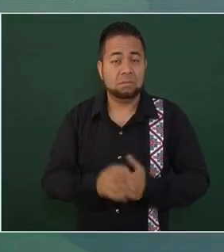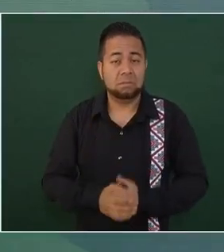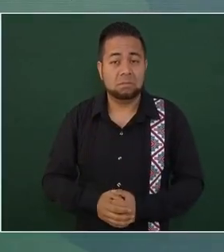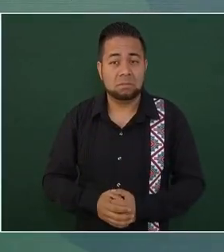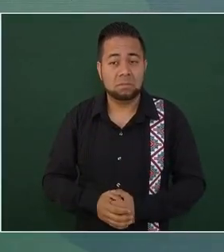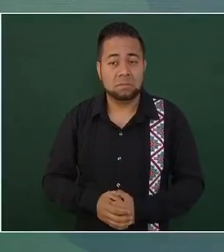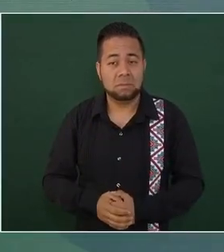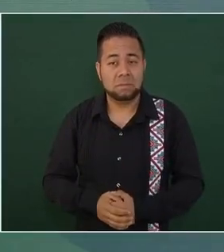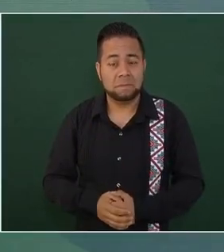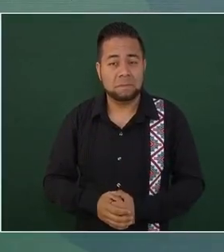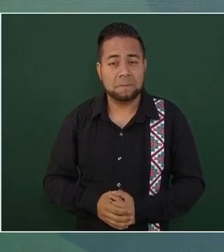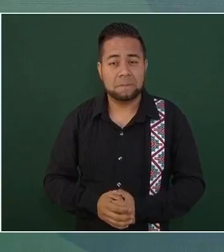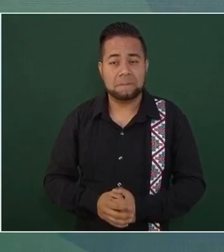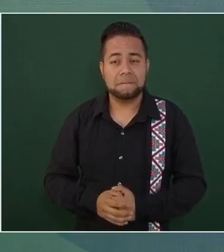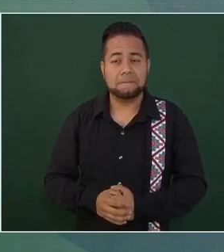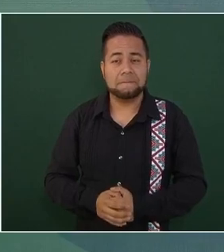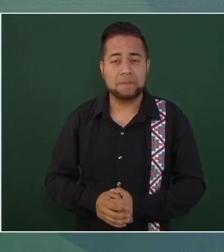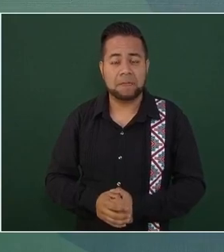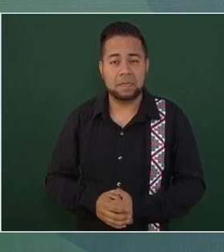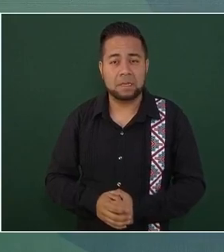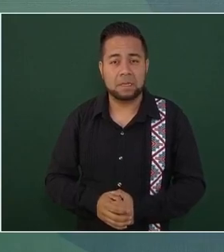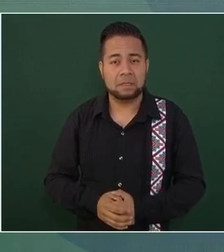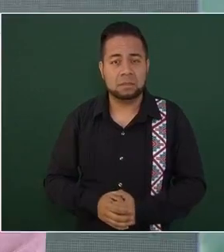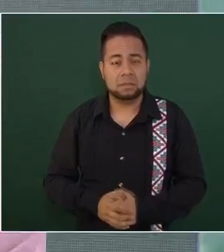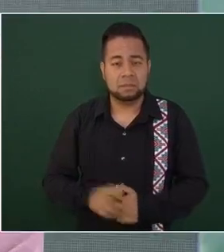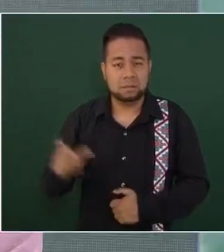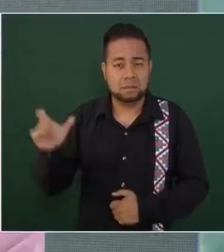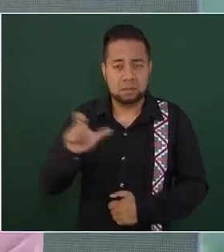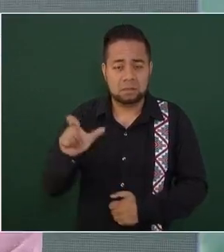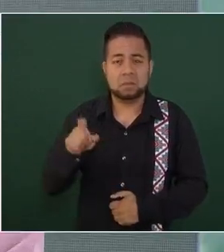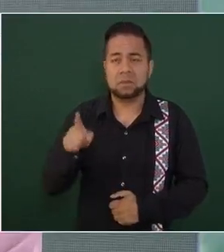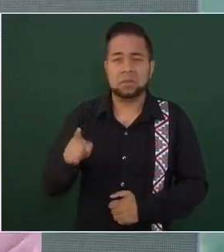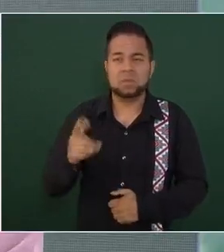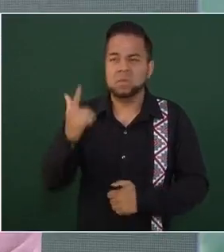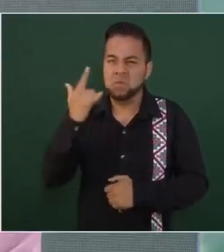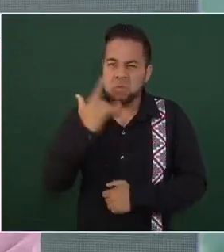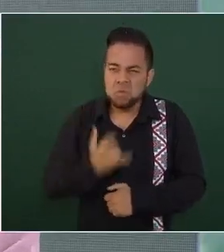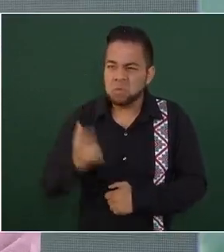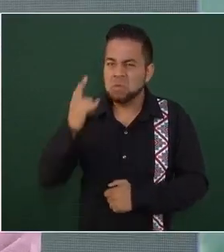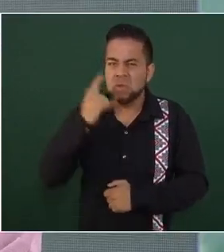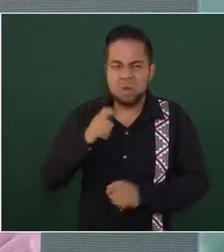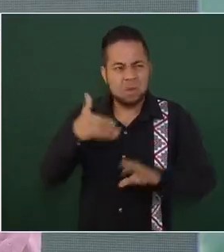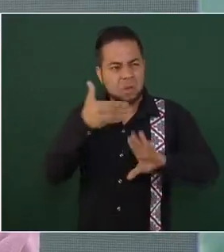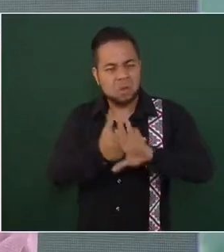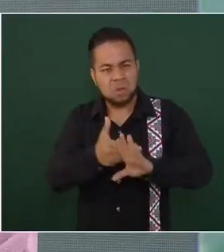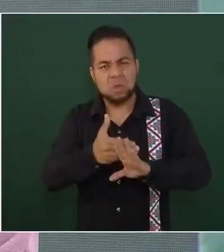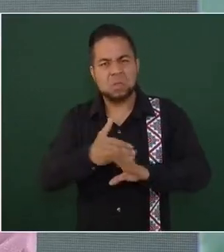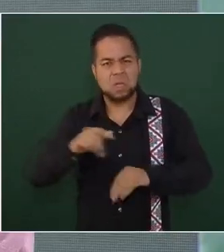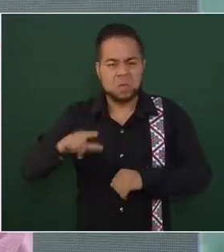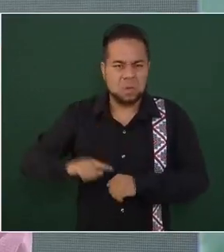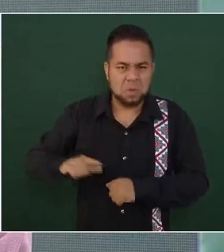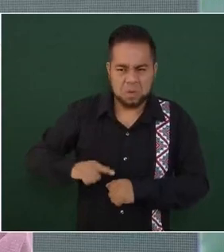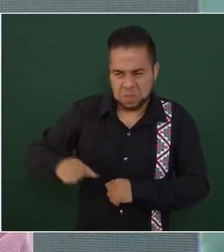cuando luchar en la oposición era